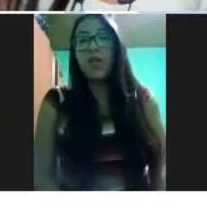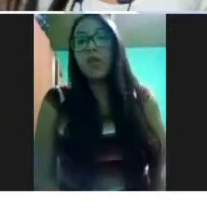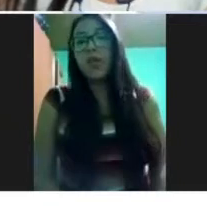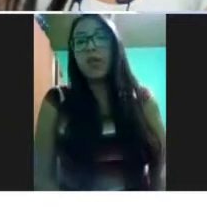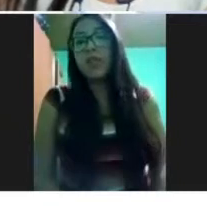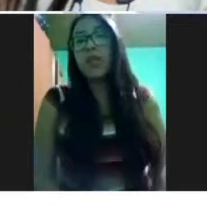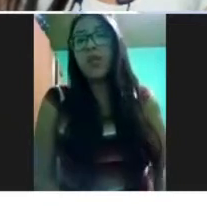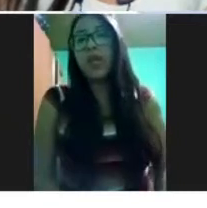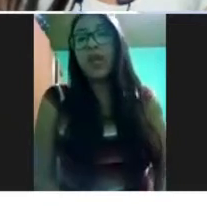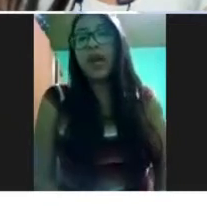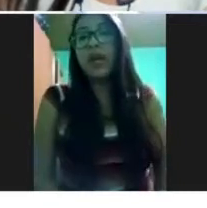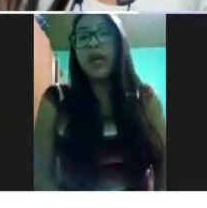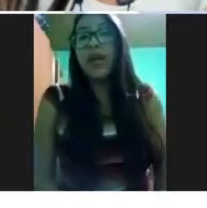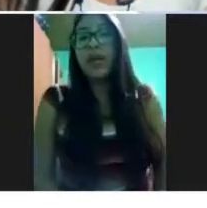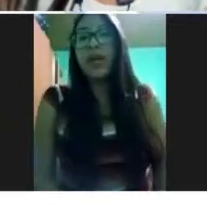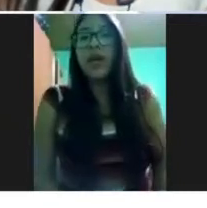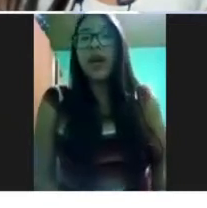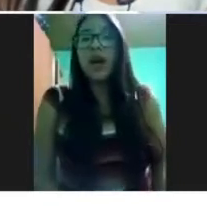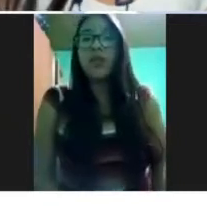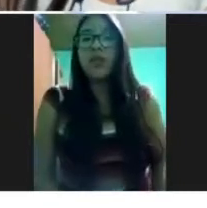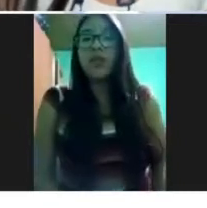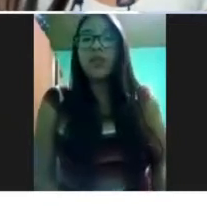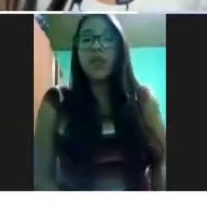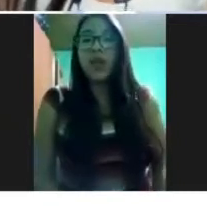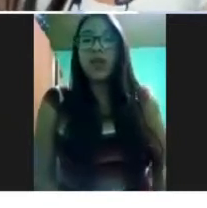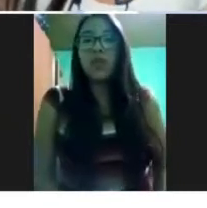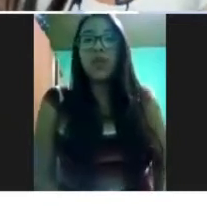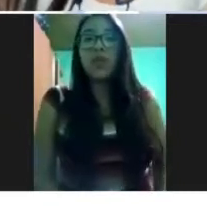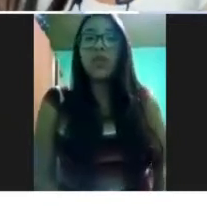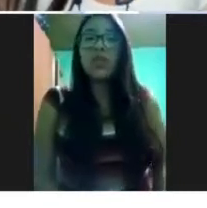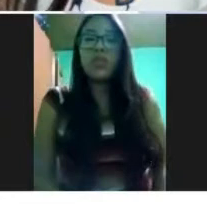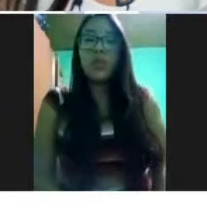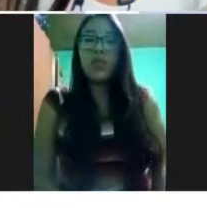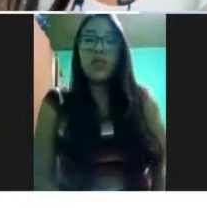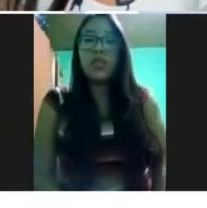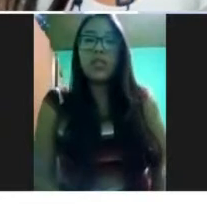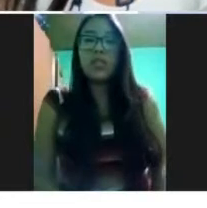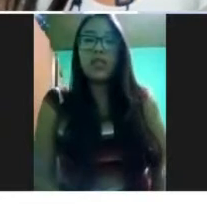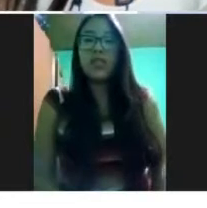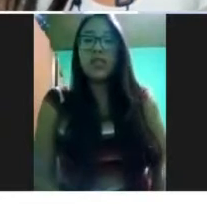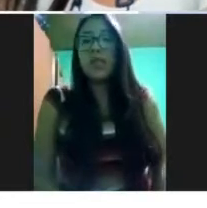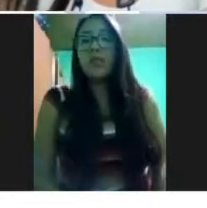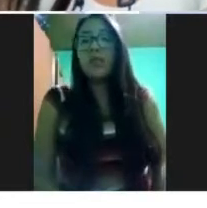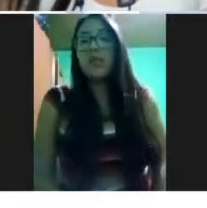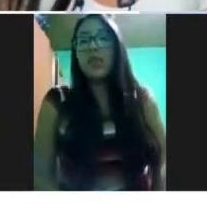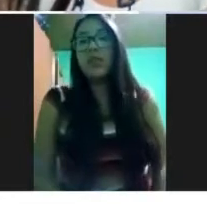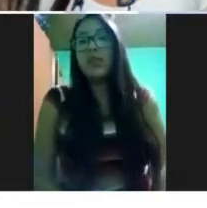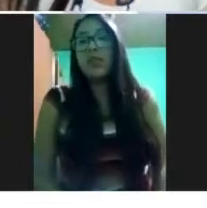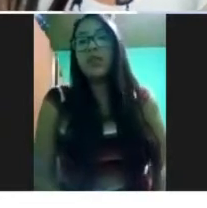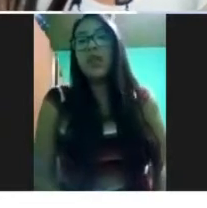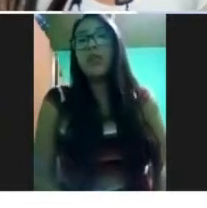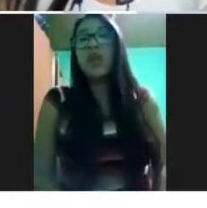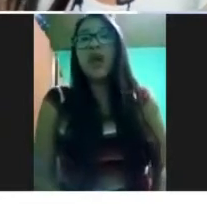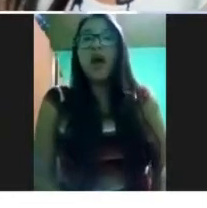ya lleva un poquito más de complejidad. Acá encontramos que cuenta con 346 establecimientos, entre los